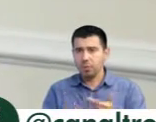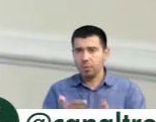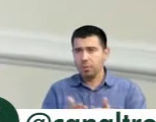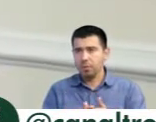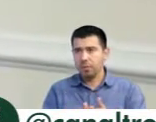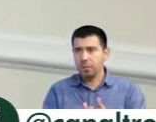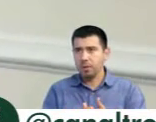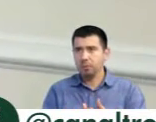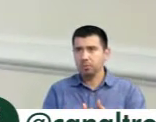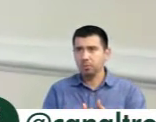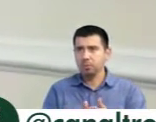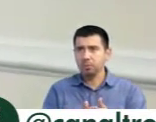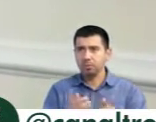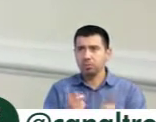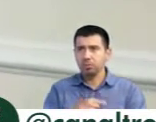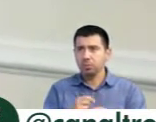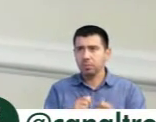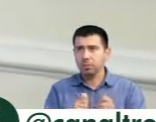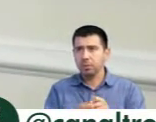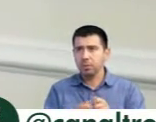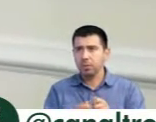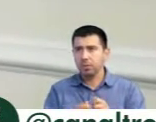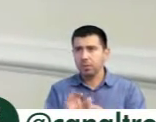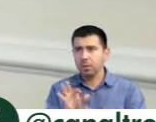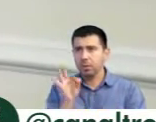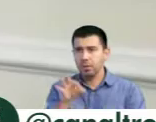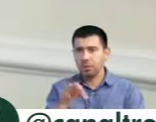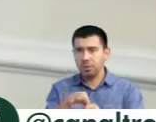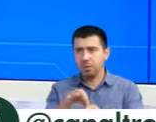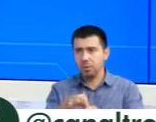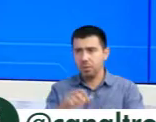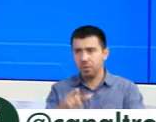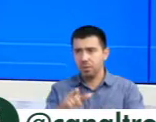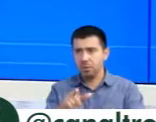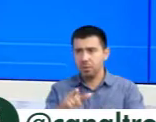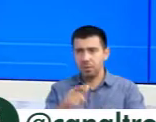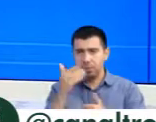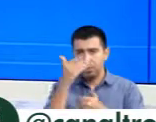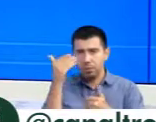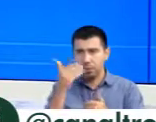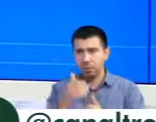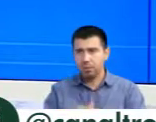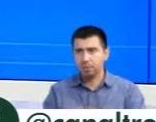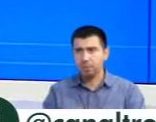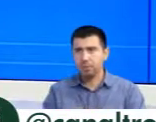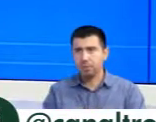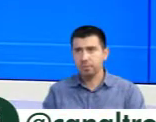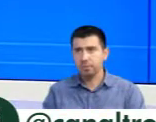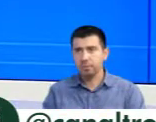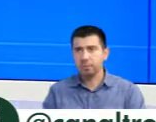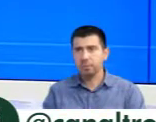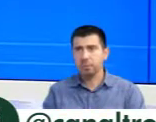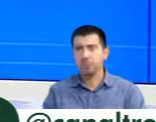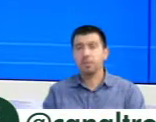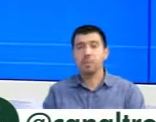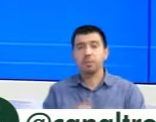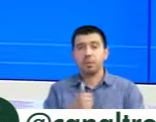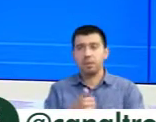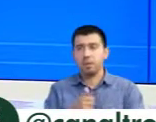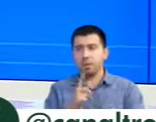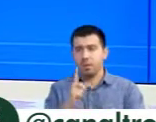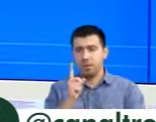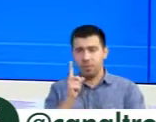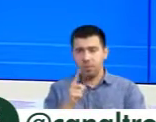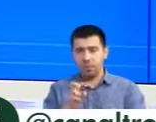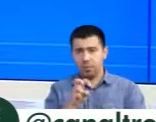podido tener modificación, la elegibilidad de las FARC. La dirigencia política del norte de Santander tiene su